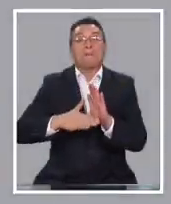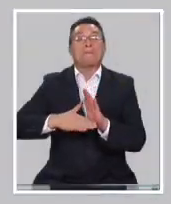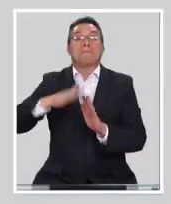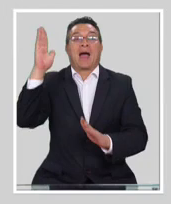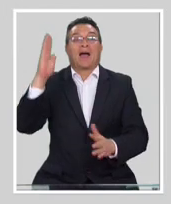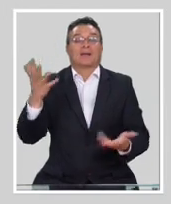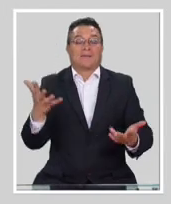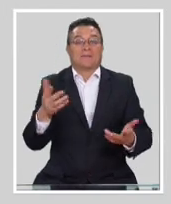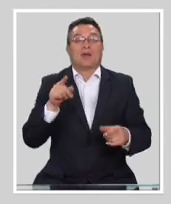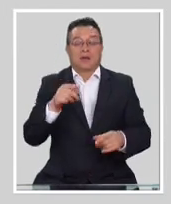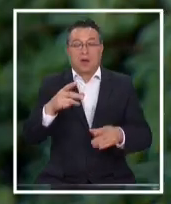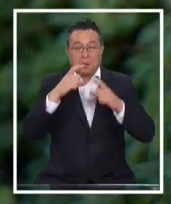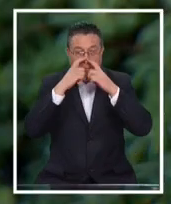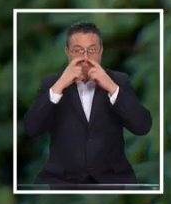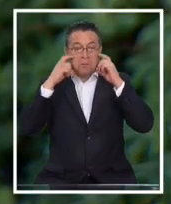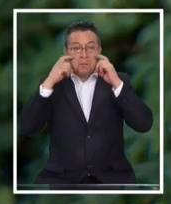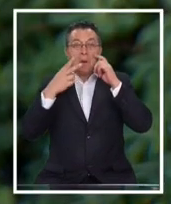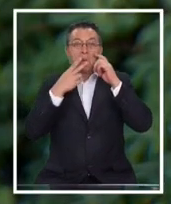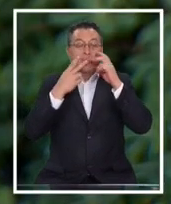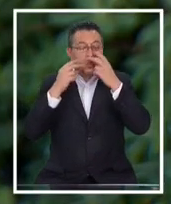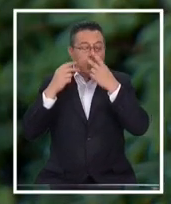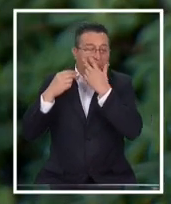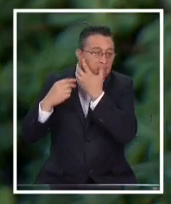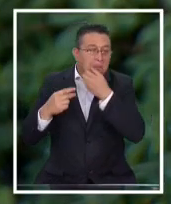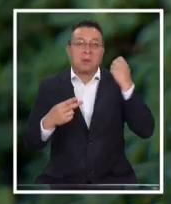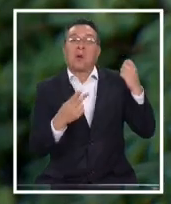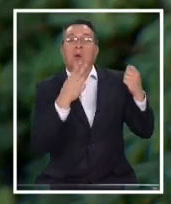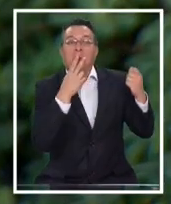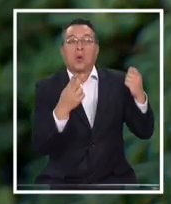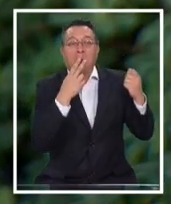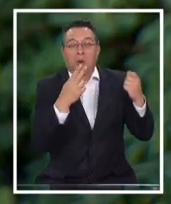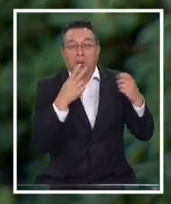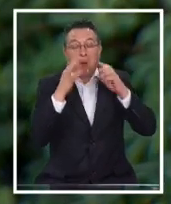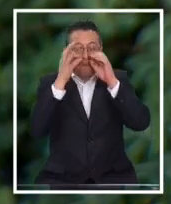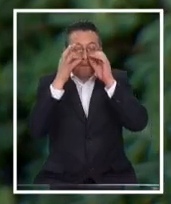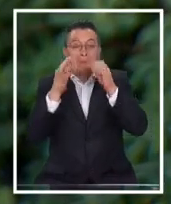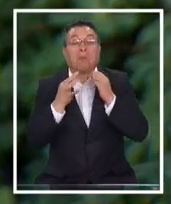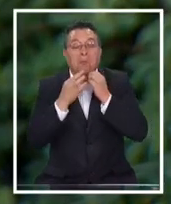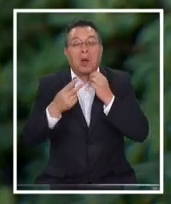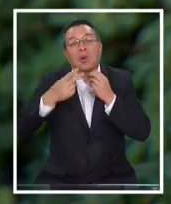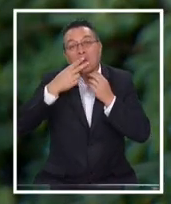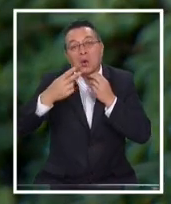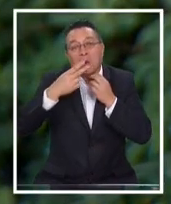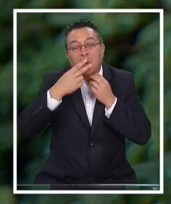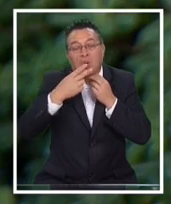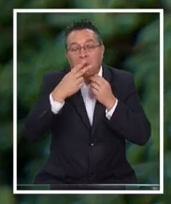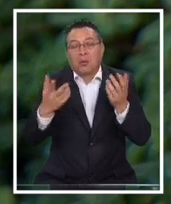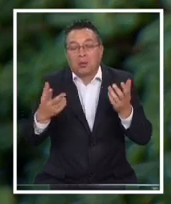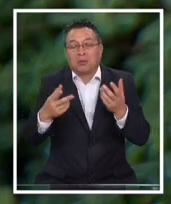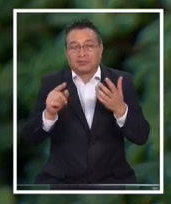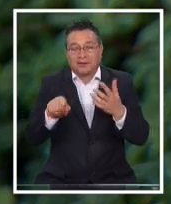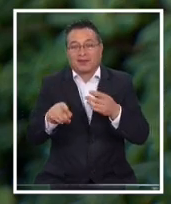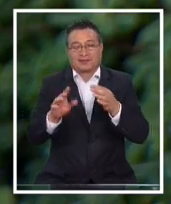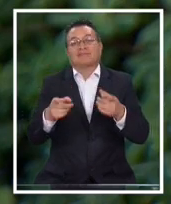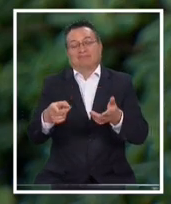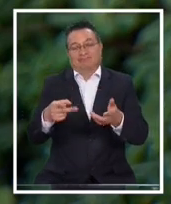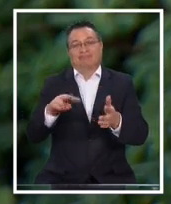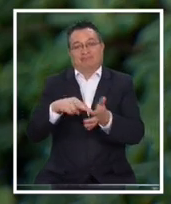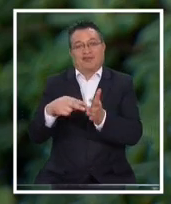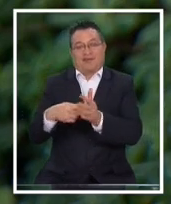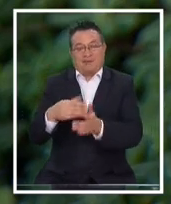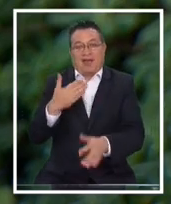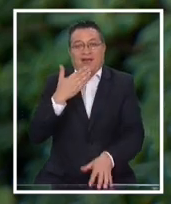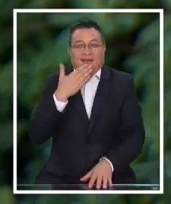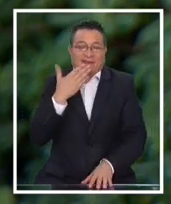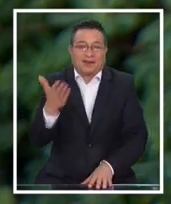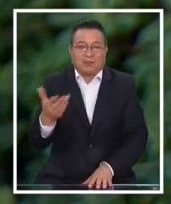Se vulnera el uso de la mascarilla, por ejemplo, porque el que fuma tiene que bajarse la mascarilla, tiene que llevar frecuentemente el